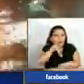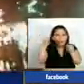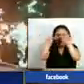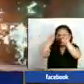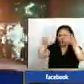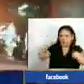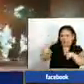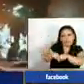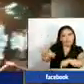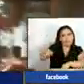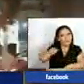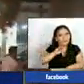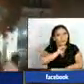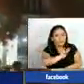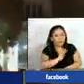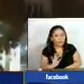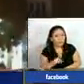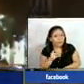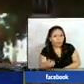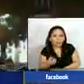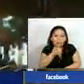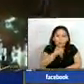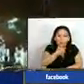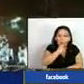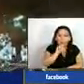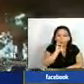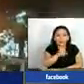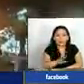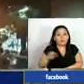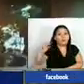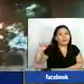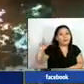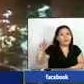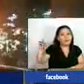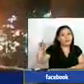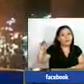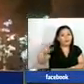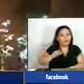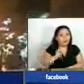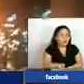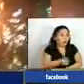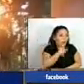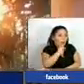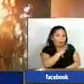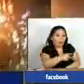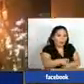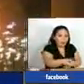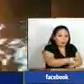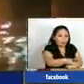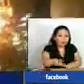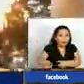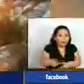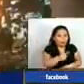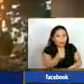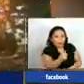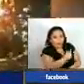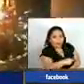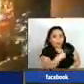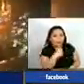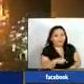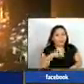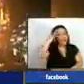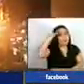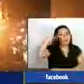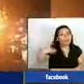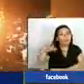martes. En declaraciones a la agencia noticiosa estatal IRNA, el portavoz del departamento de bomberos de Teherán dijo que entre los muertos había 15